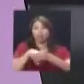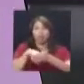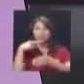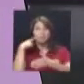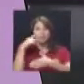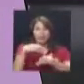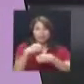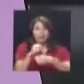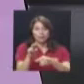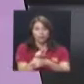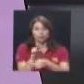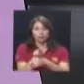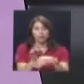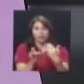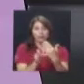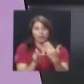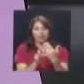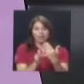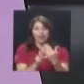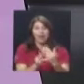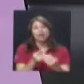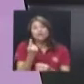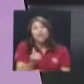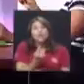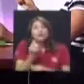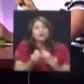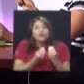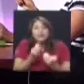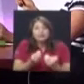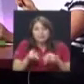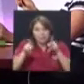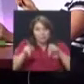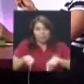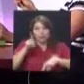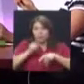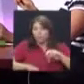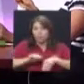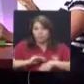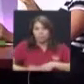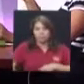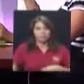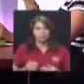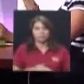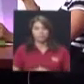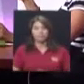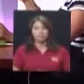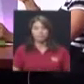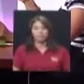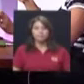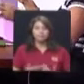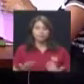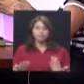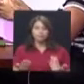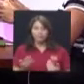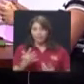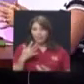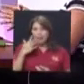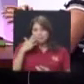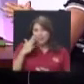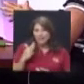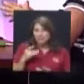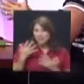infertilidad es ese aparentemente ese es ese requisito